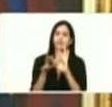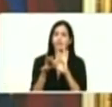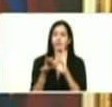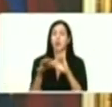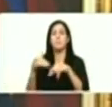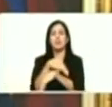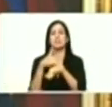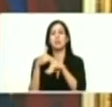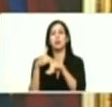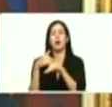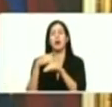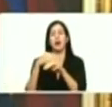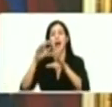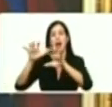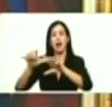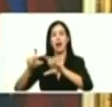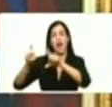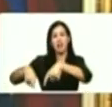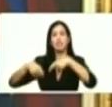Agricultura